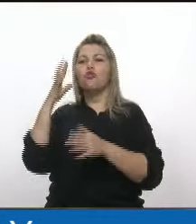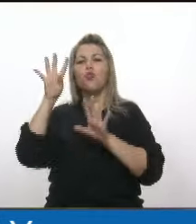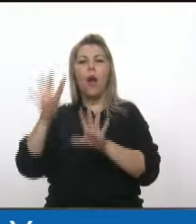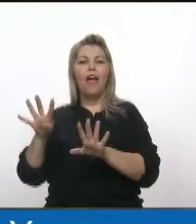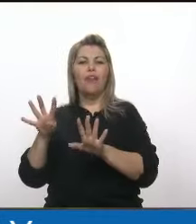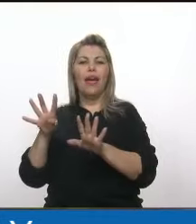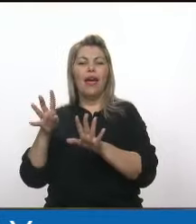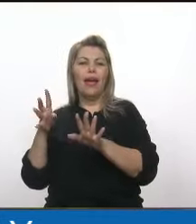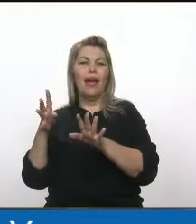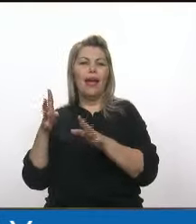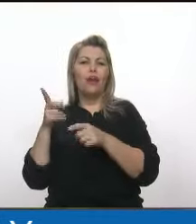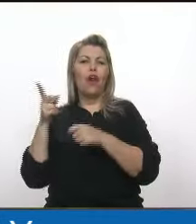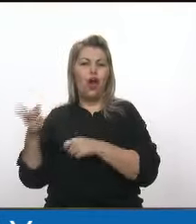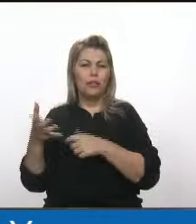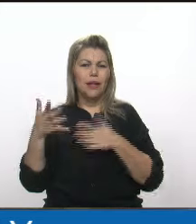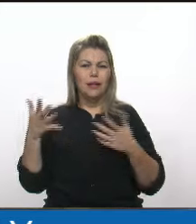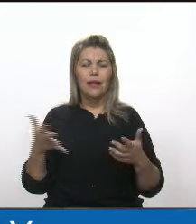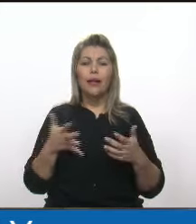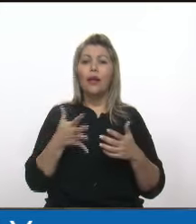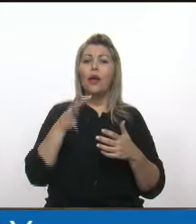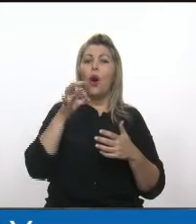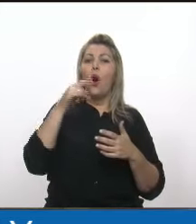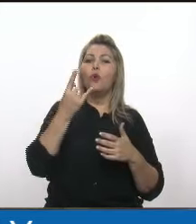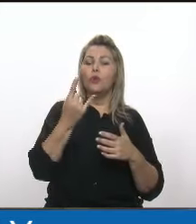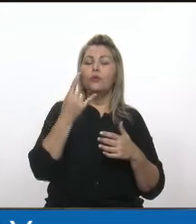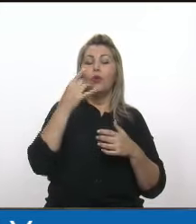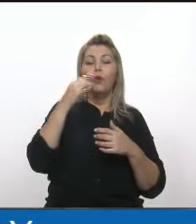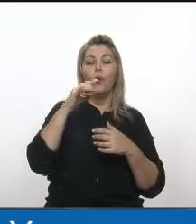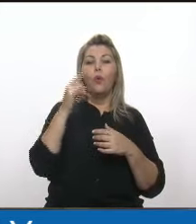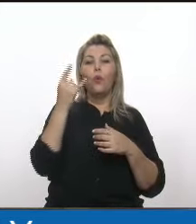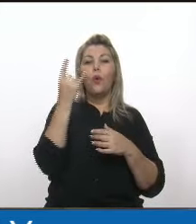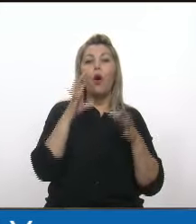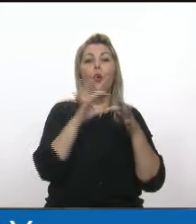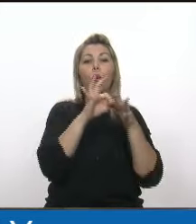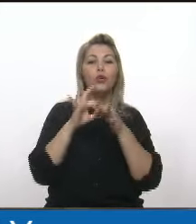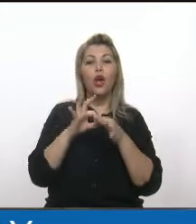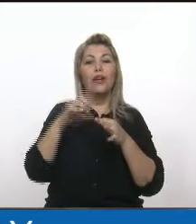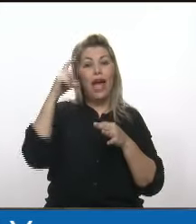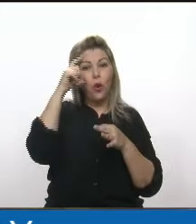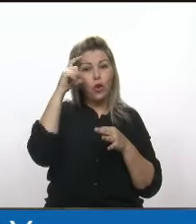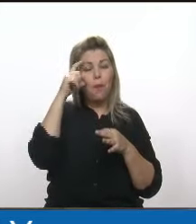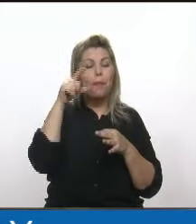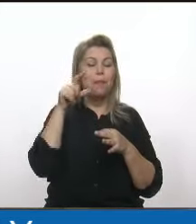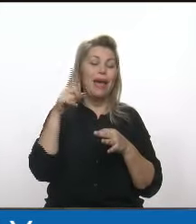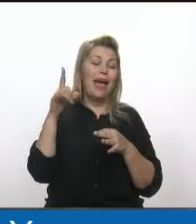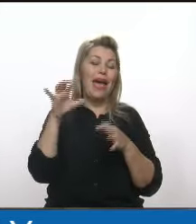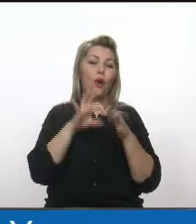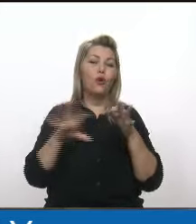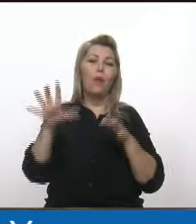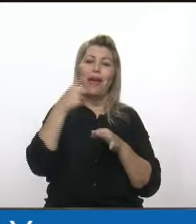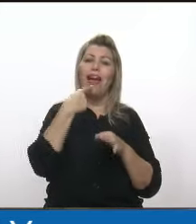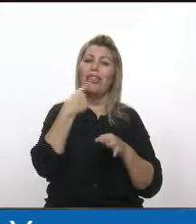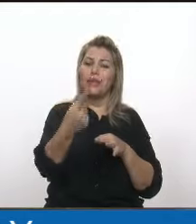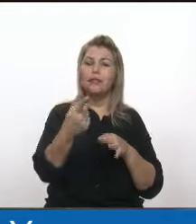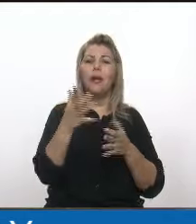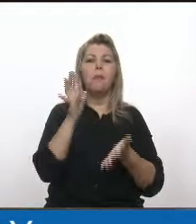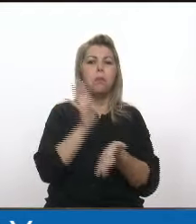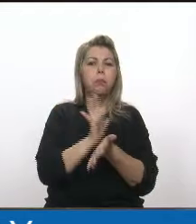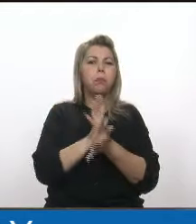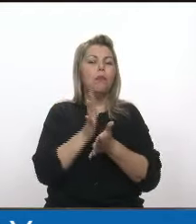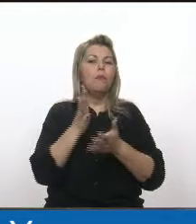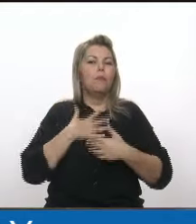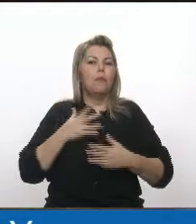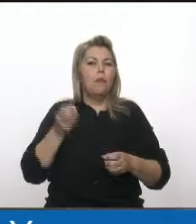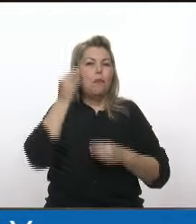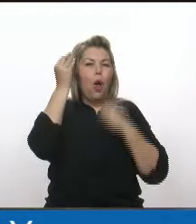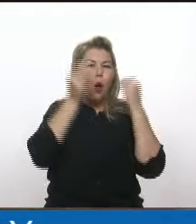6 de diciembre de 2017 la Unión Europea expresa su seria ocupación por el anuncio de hoy del presidente de los Estados Unidos